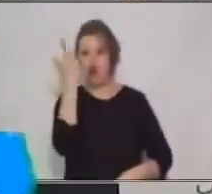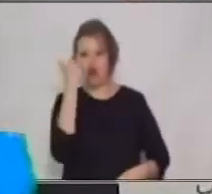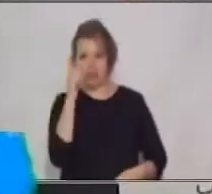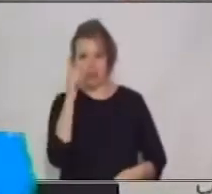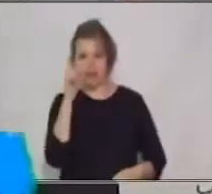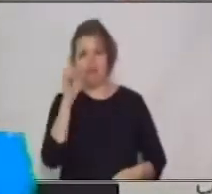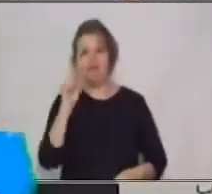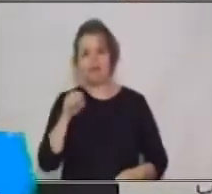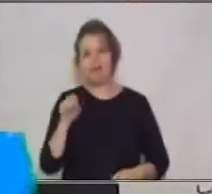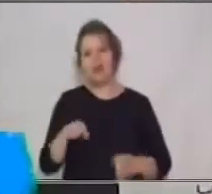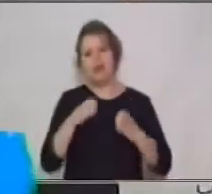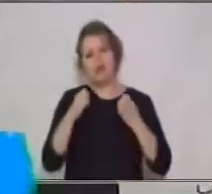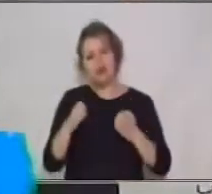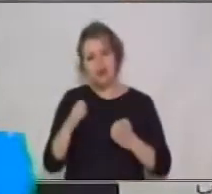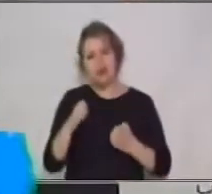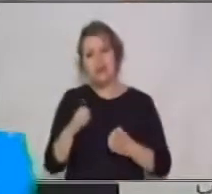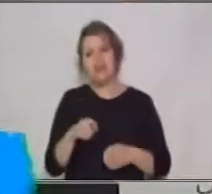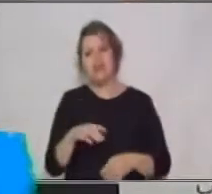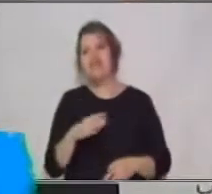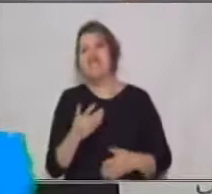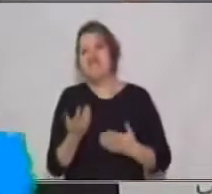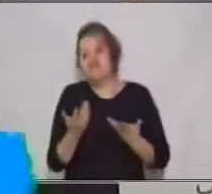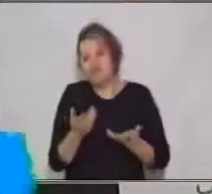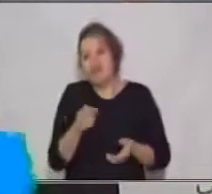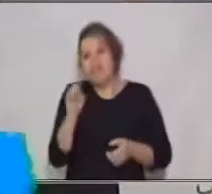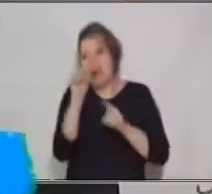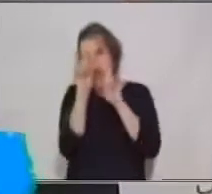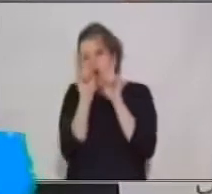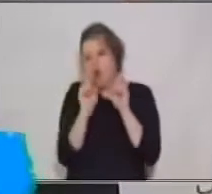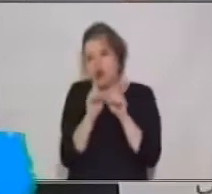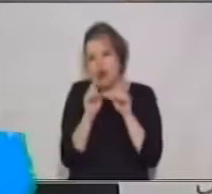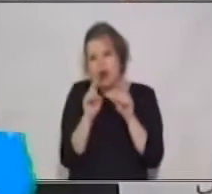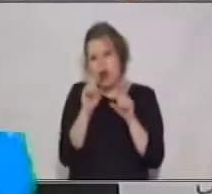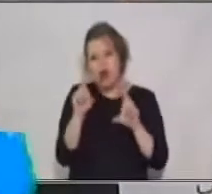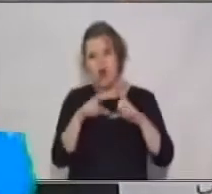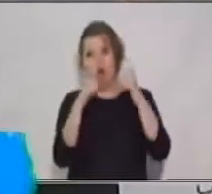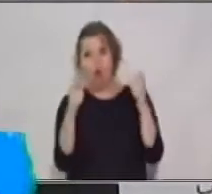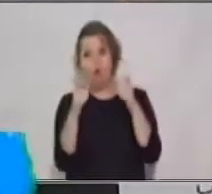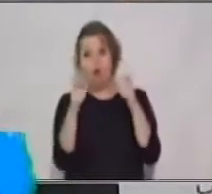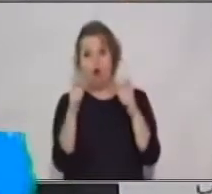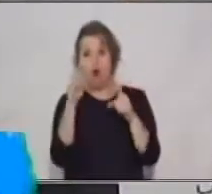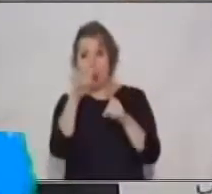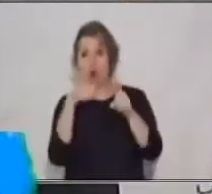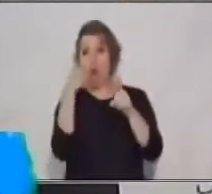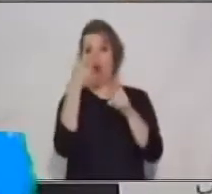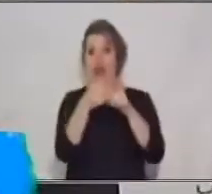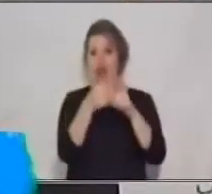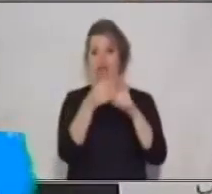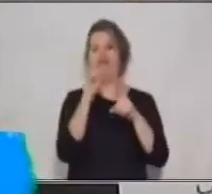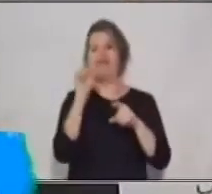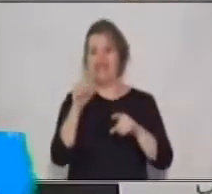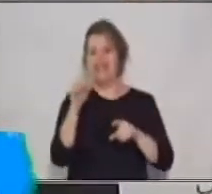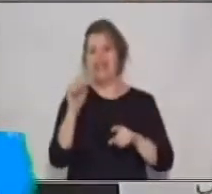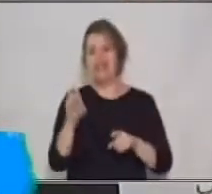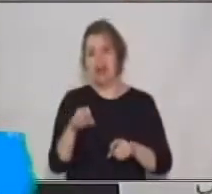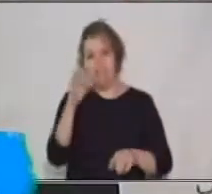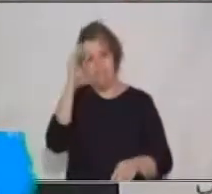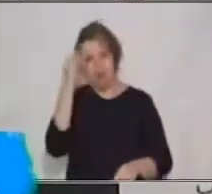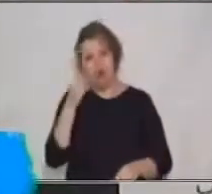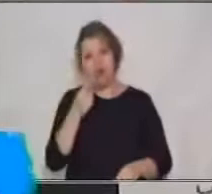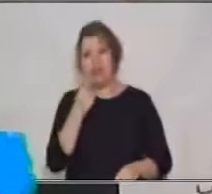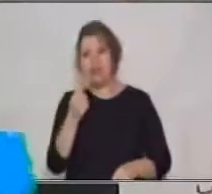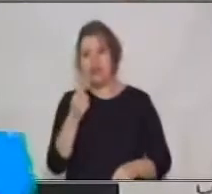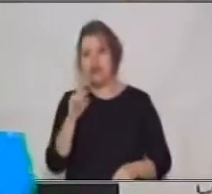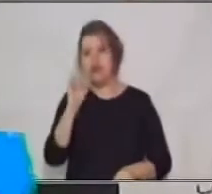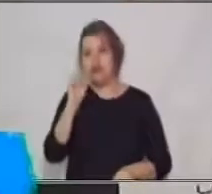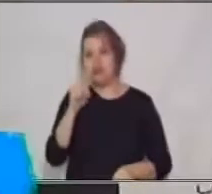lo podríamos identificar como un circunstancial, haciéndonos la pregunta cómo o cuándo. Y ya no qué es lo, porque si decimos qué es lo que